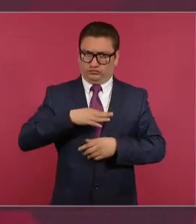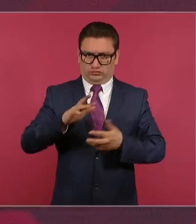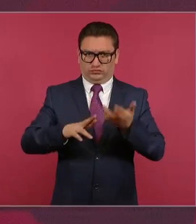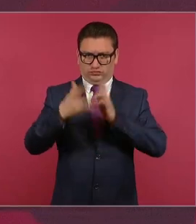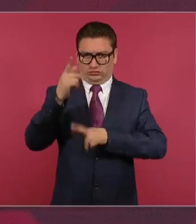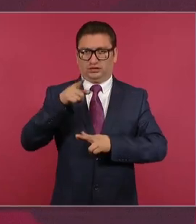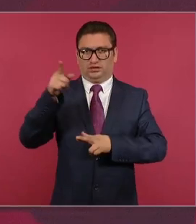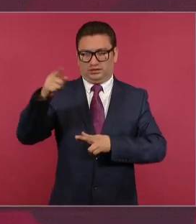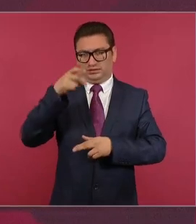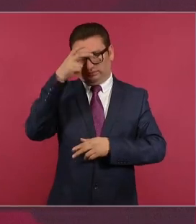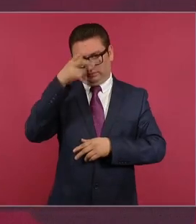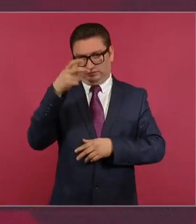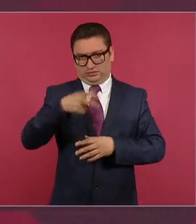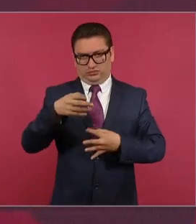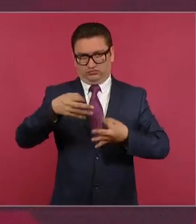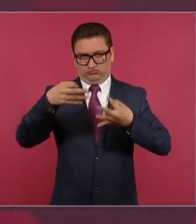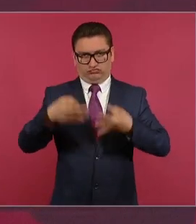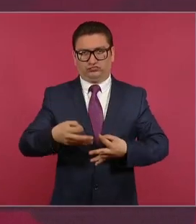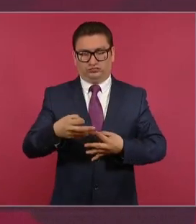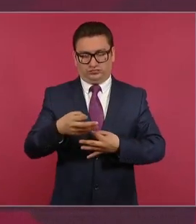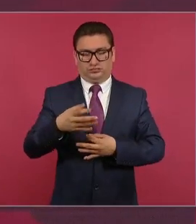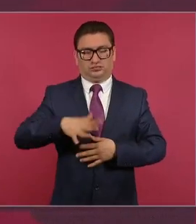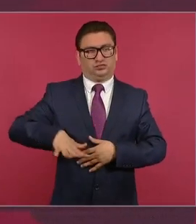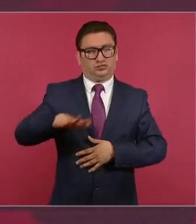padre de nuestra patria,